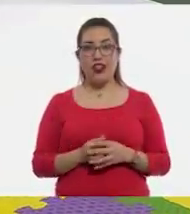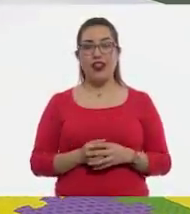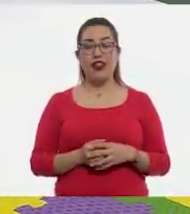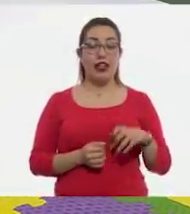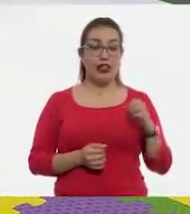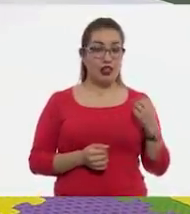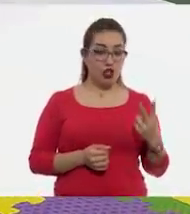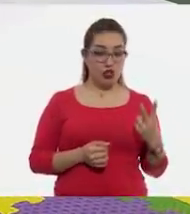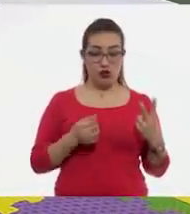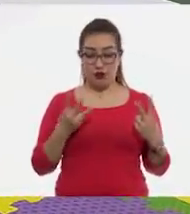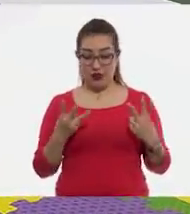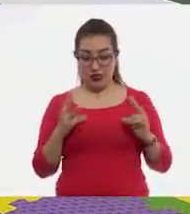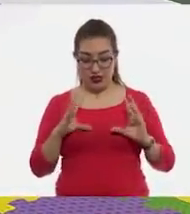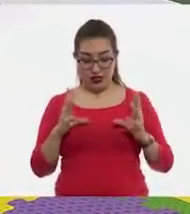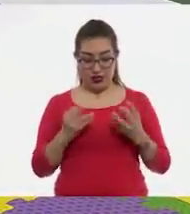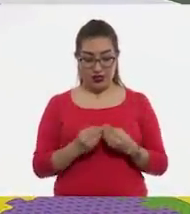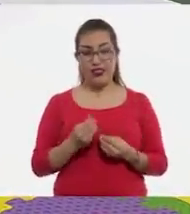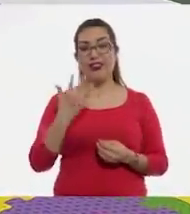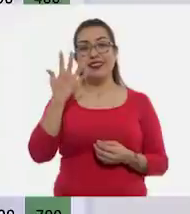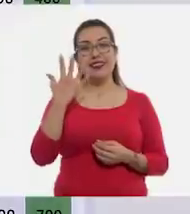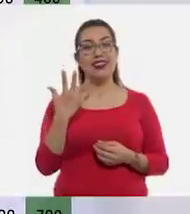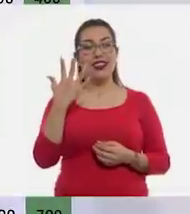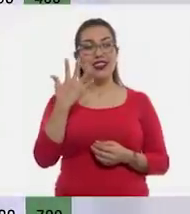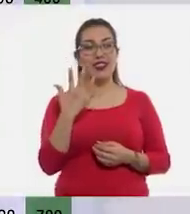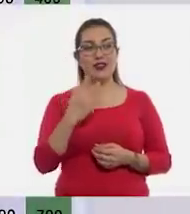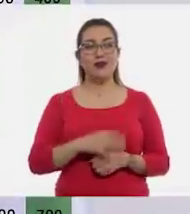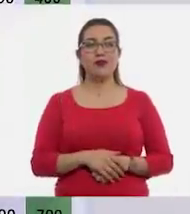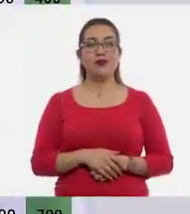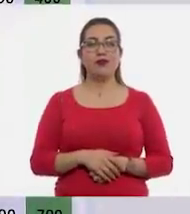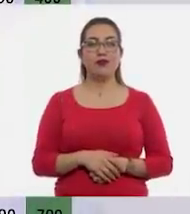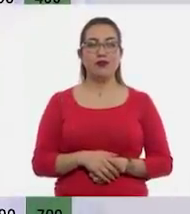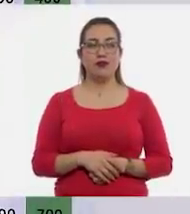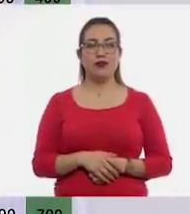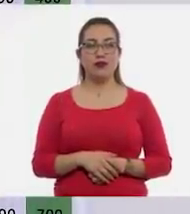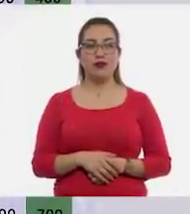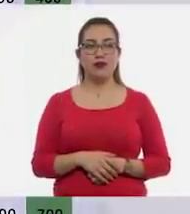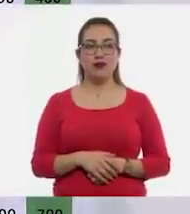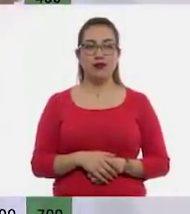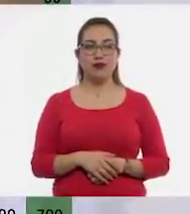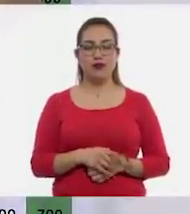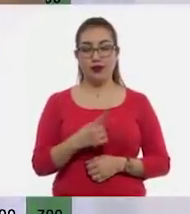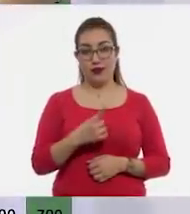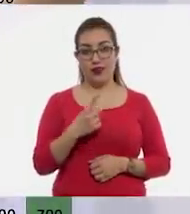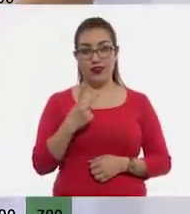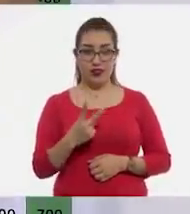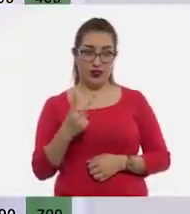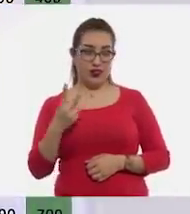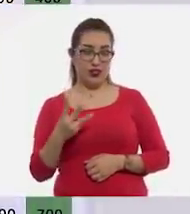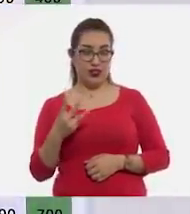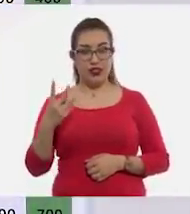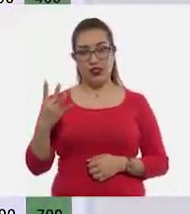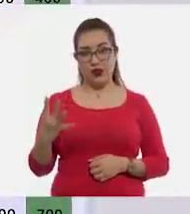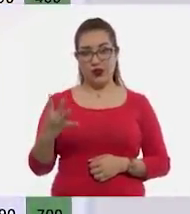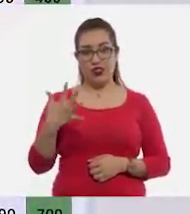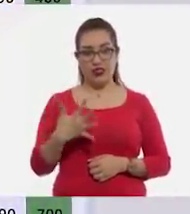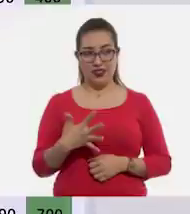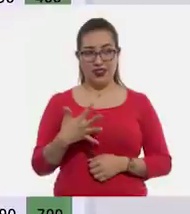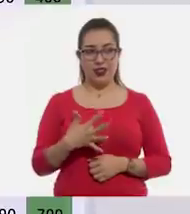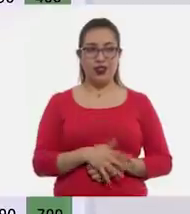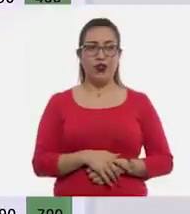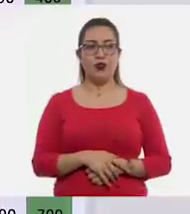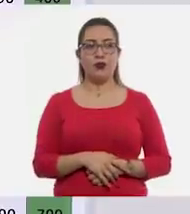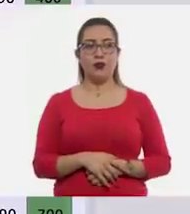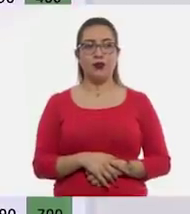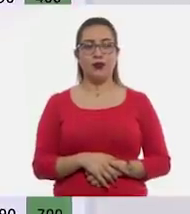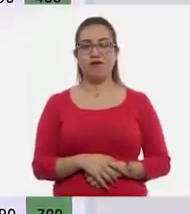3 más 2 son 5. Perfecto. Muy bien, voy a hacer 5 saltos. 1, 2, 3, 4,